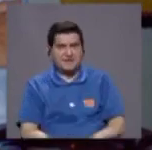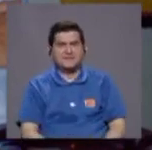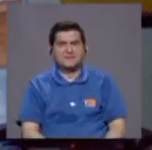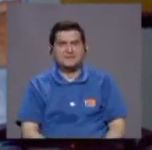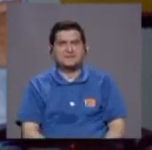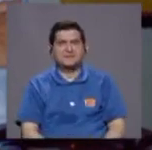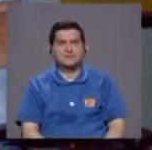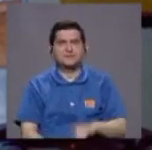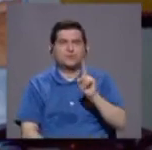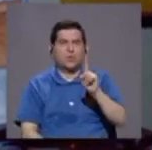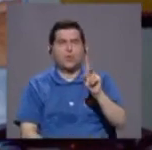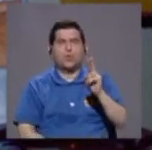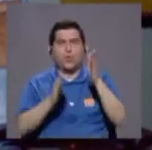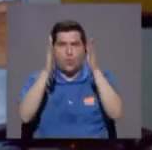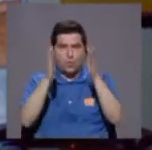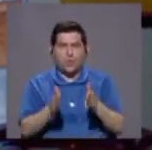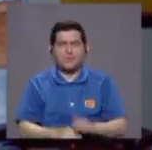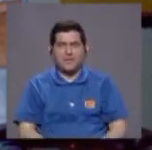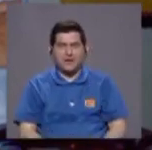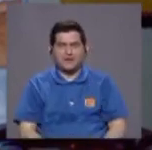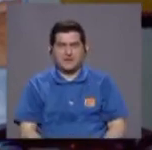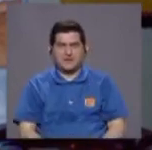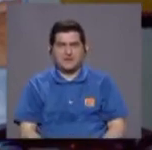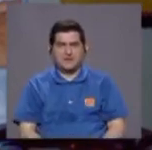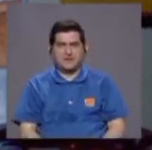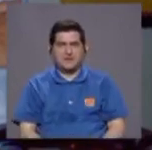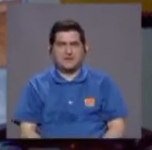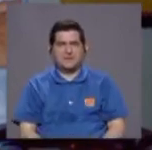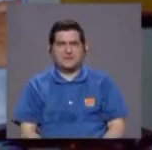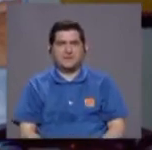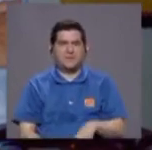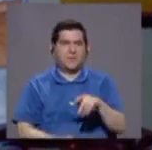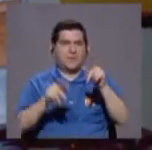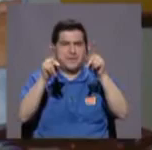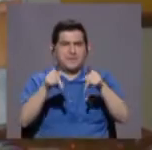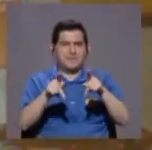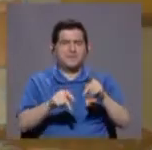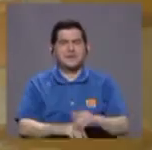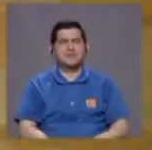un compañero de SPP de origen Cora,